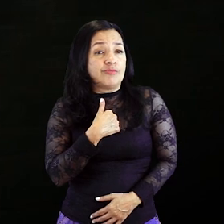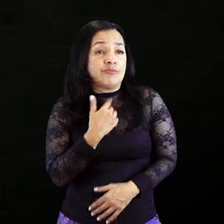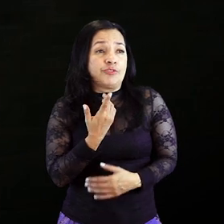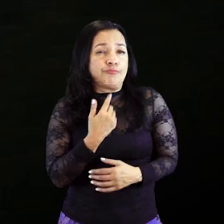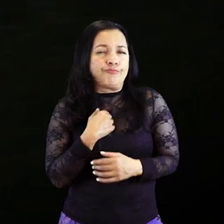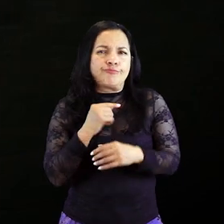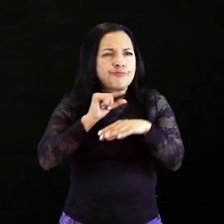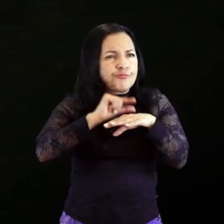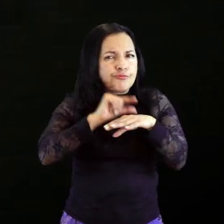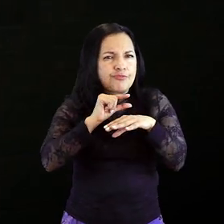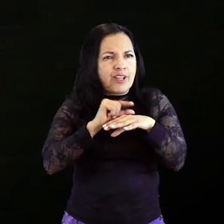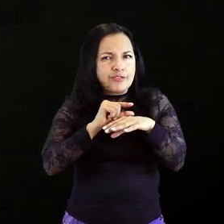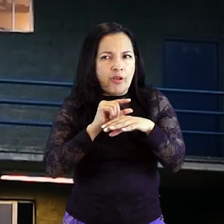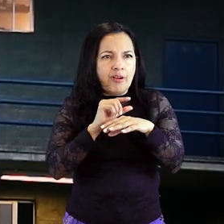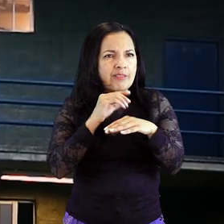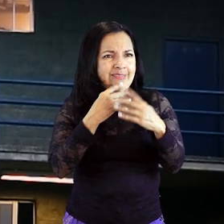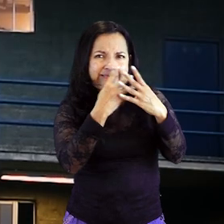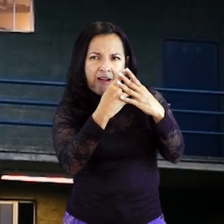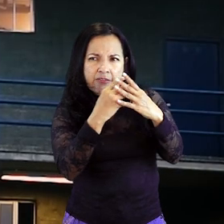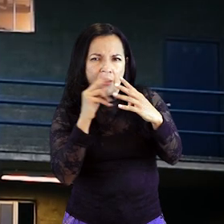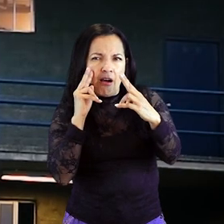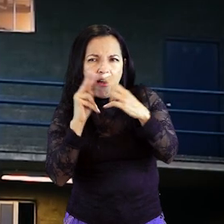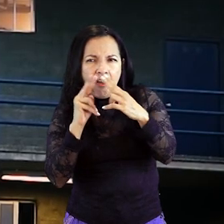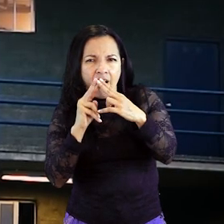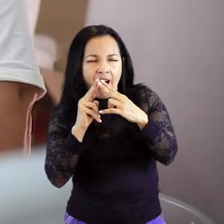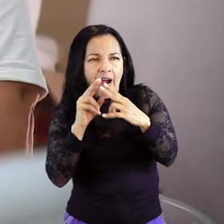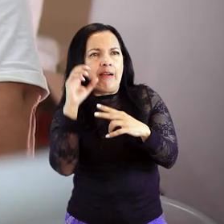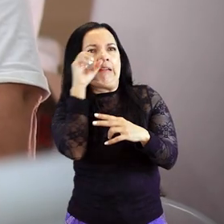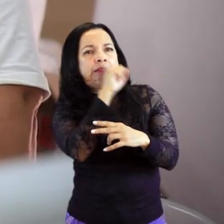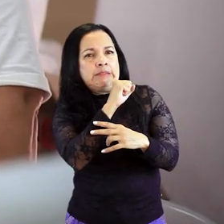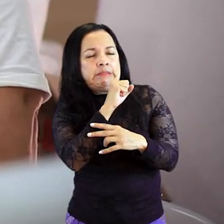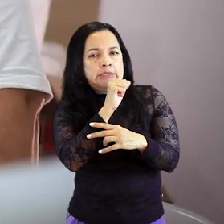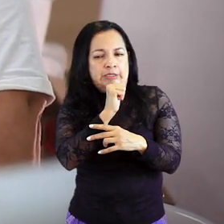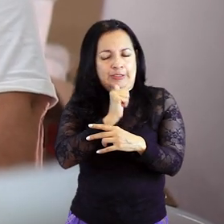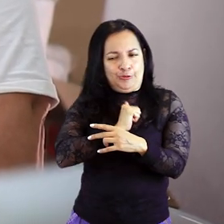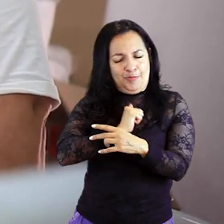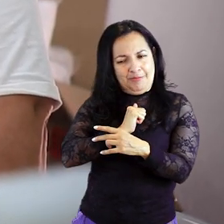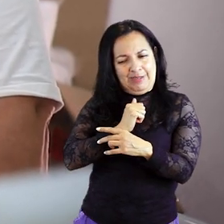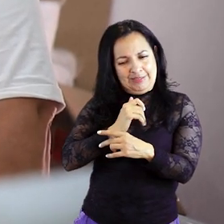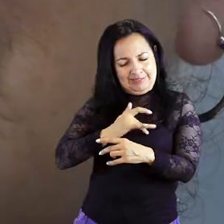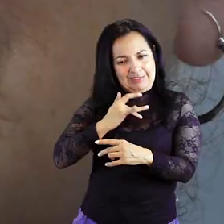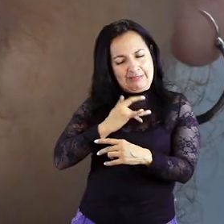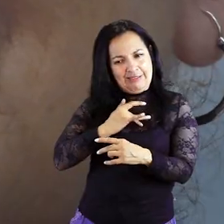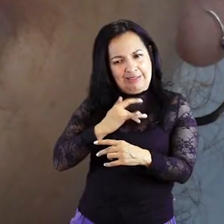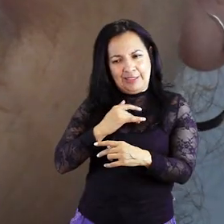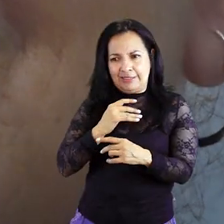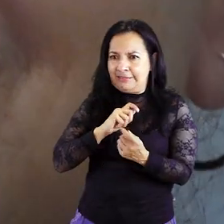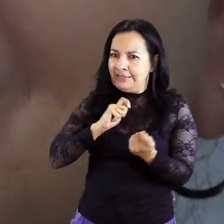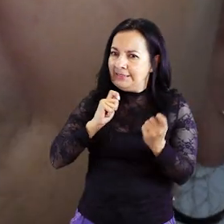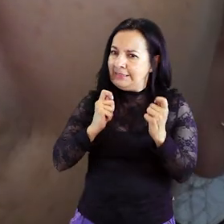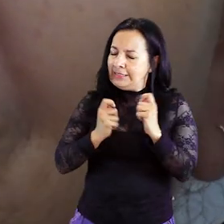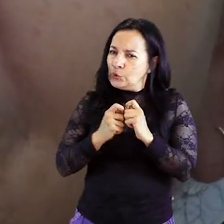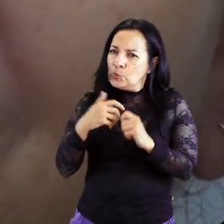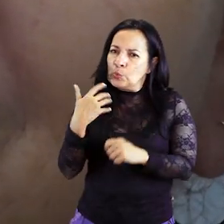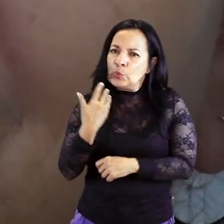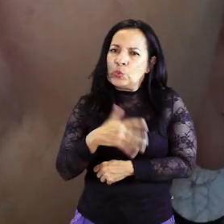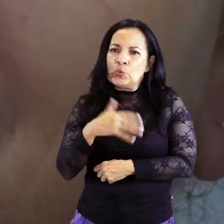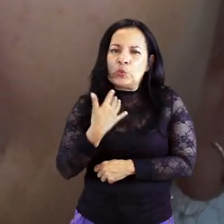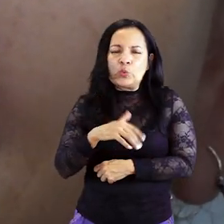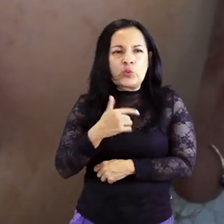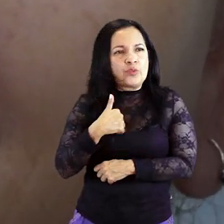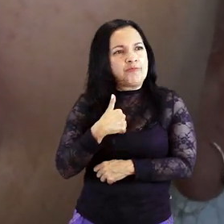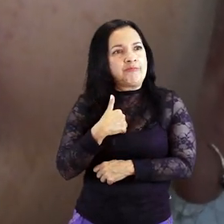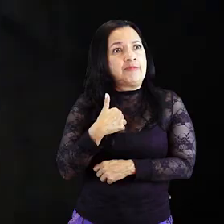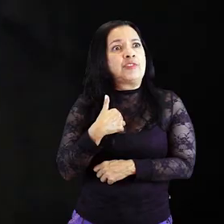Yo conocí esta fundación estando en la cárcel. Yo misma me extraño de tanto que he